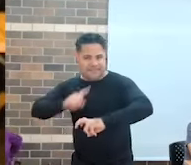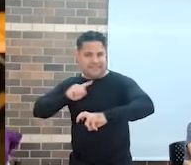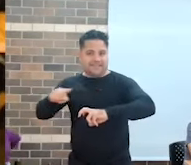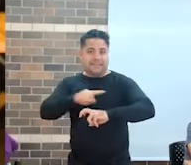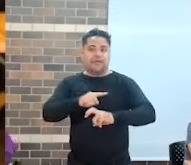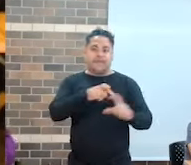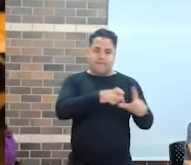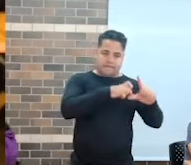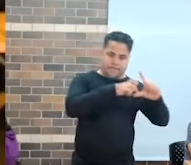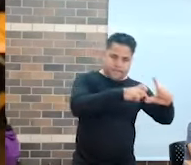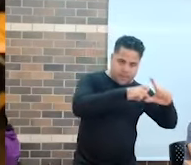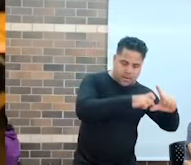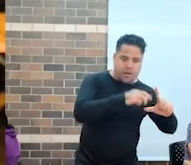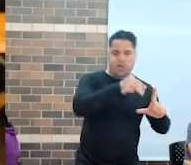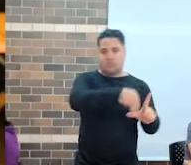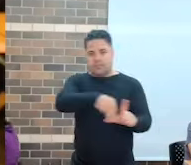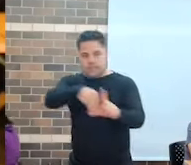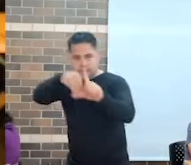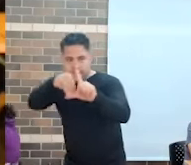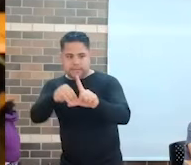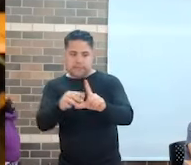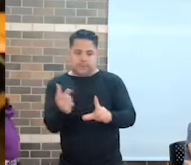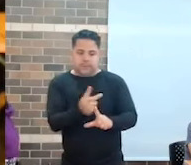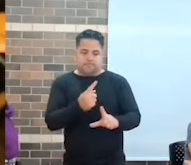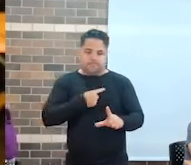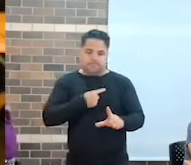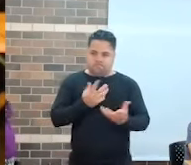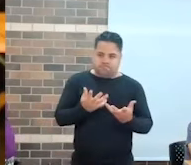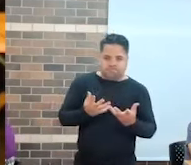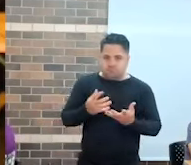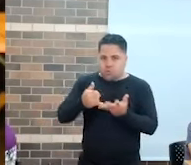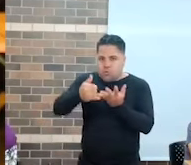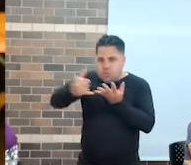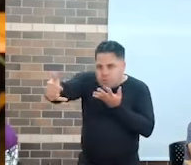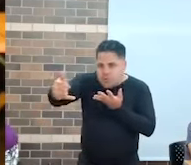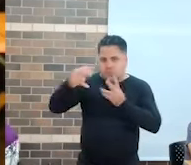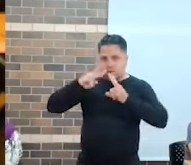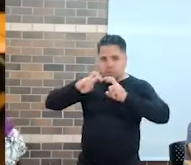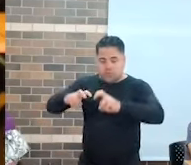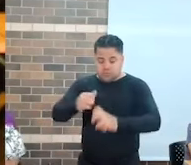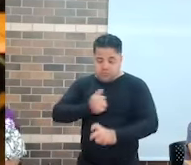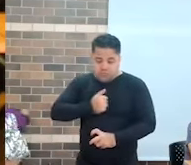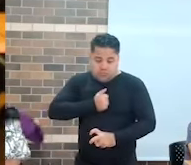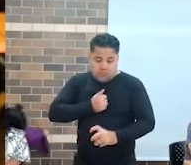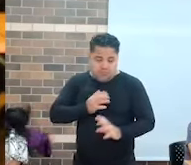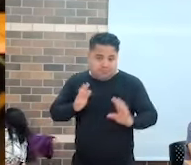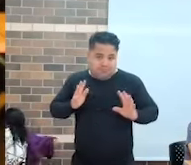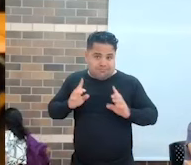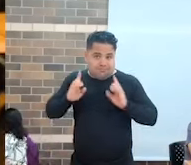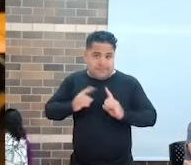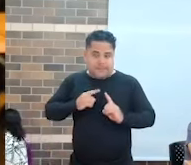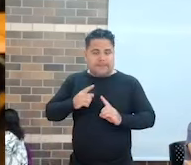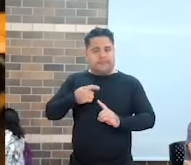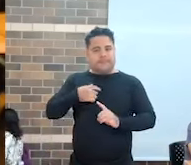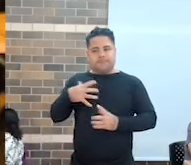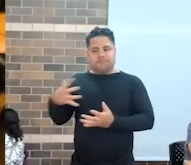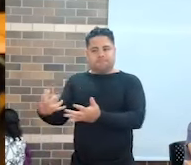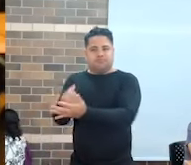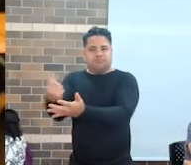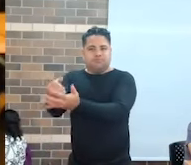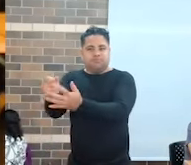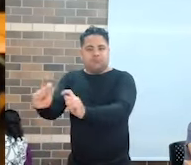del pregrado como de la maestría, meterme en una línea en investigación propia, ¿sí? En rescatar y